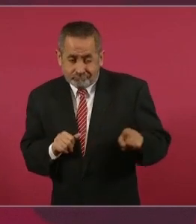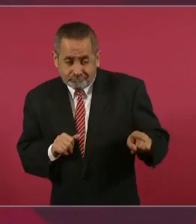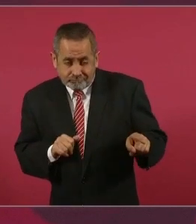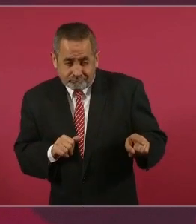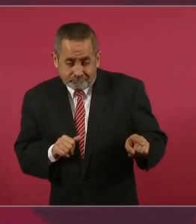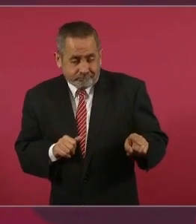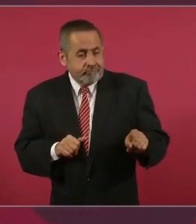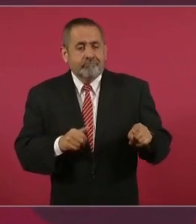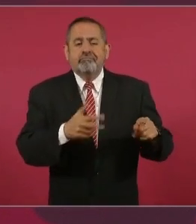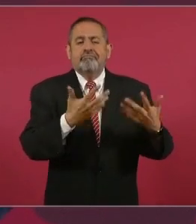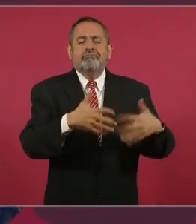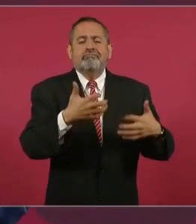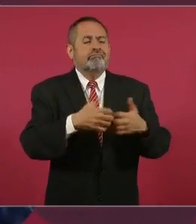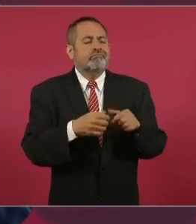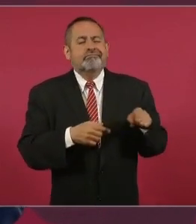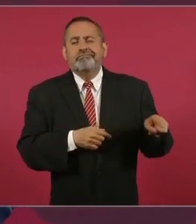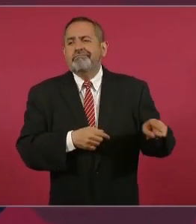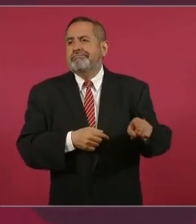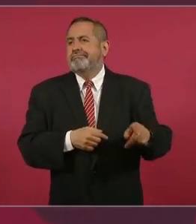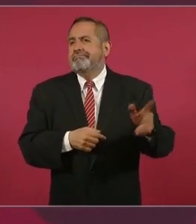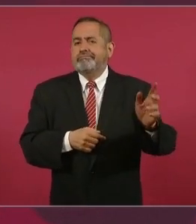en donde tenían